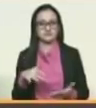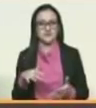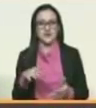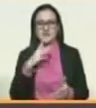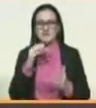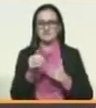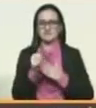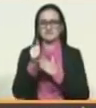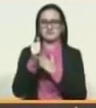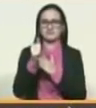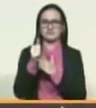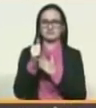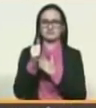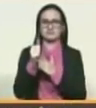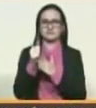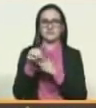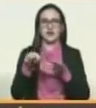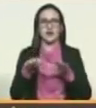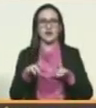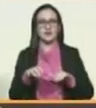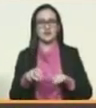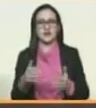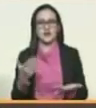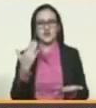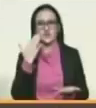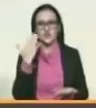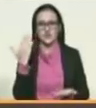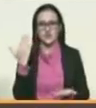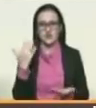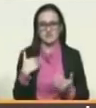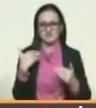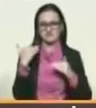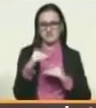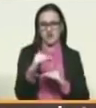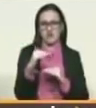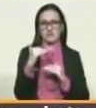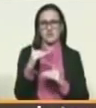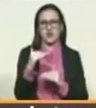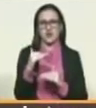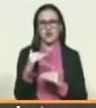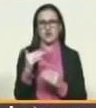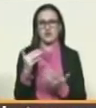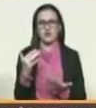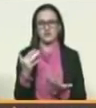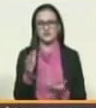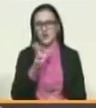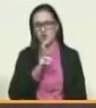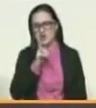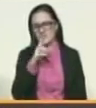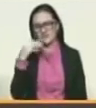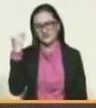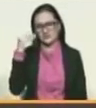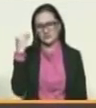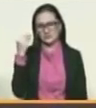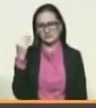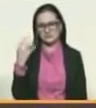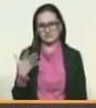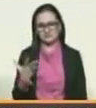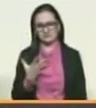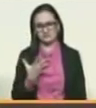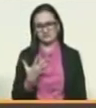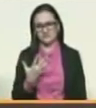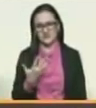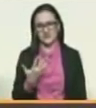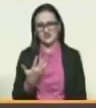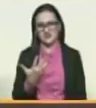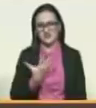secretario McDonald, que ha hecho extralimitación de su depravación humana, de su ruindad